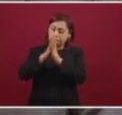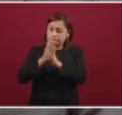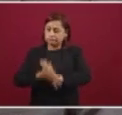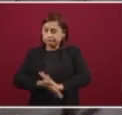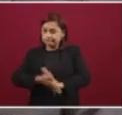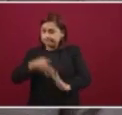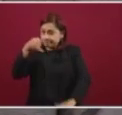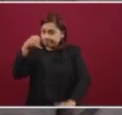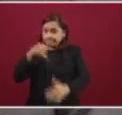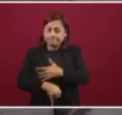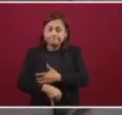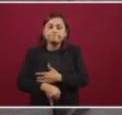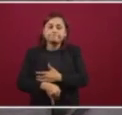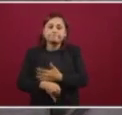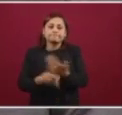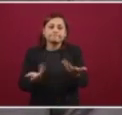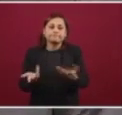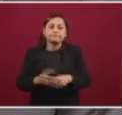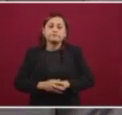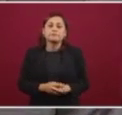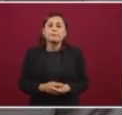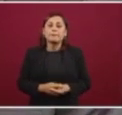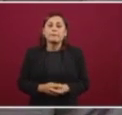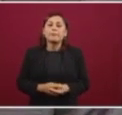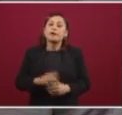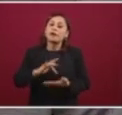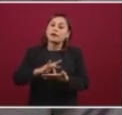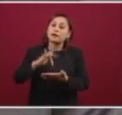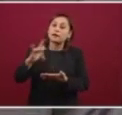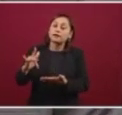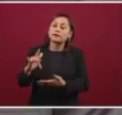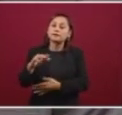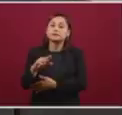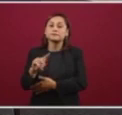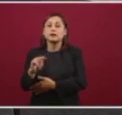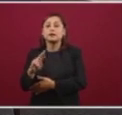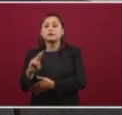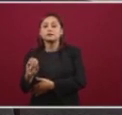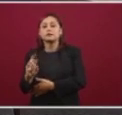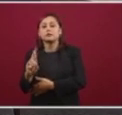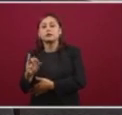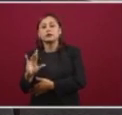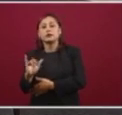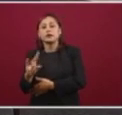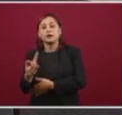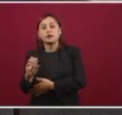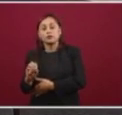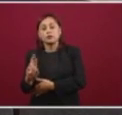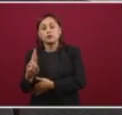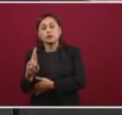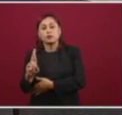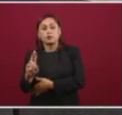transformación. Agradecerle al maestro Ricardo Rodríguez Vargas, que es el director del instituto, para